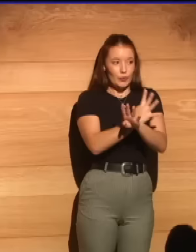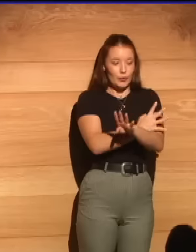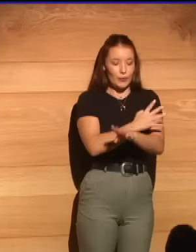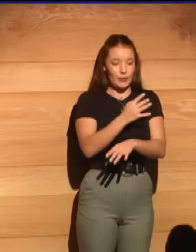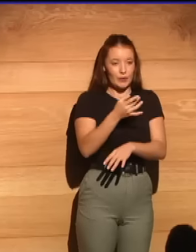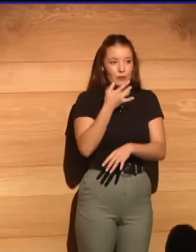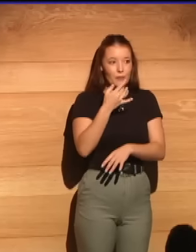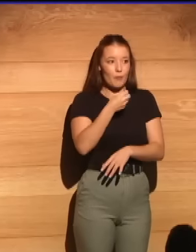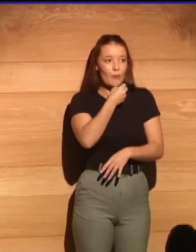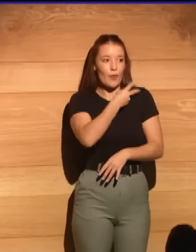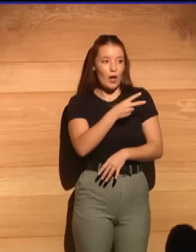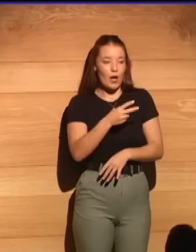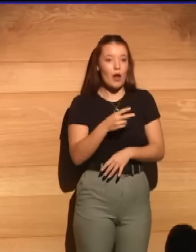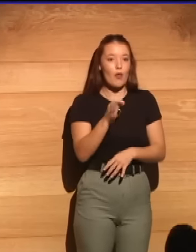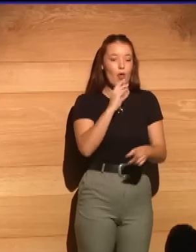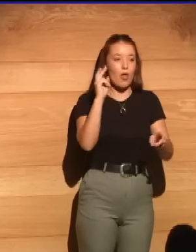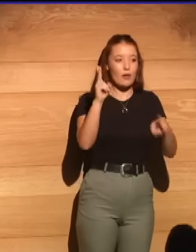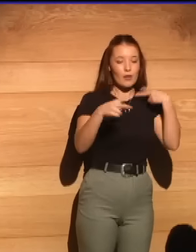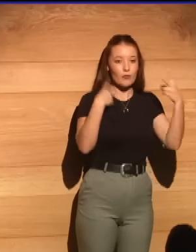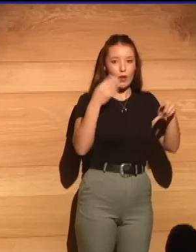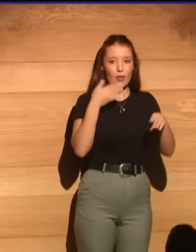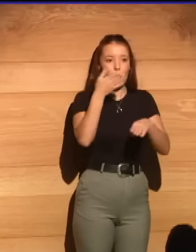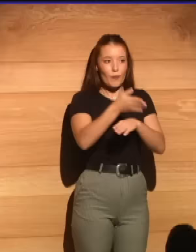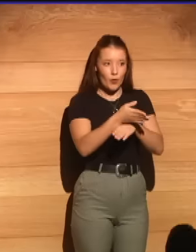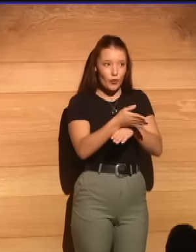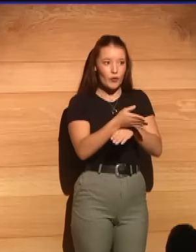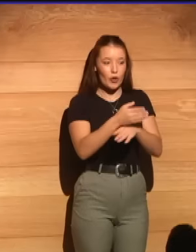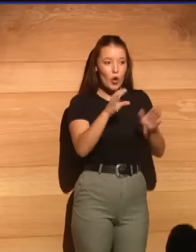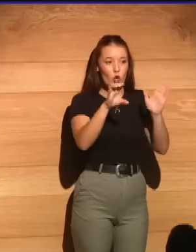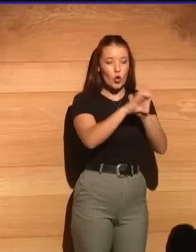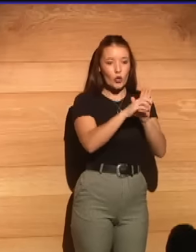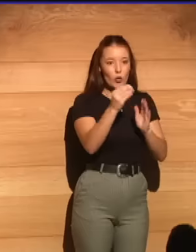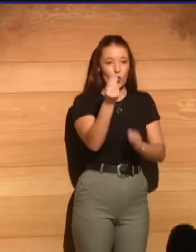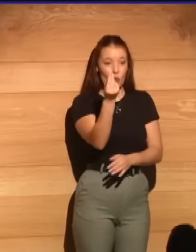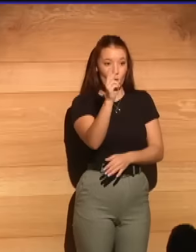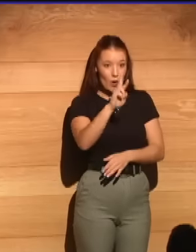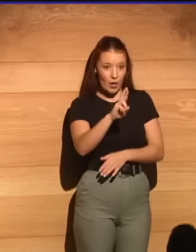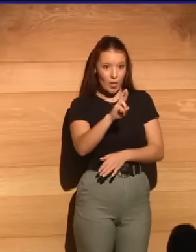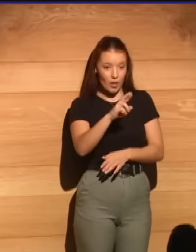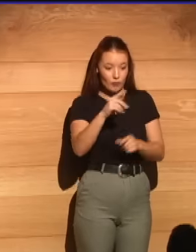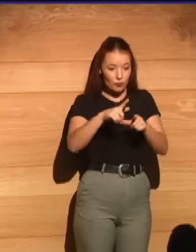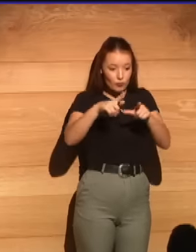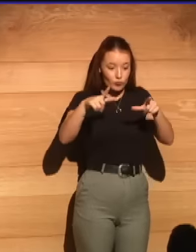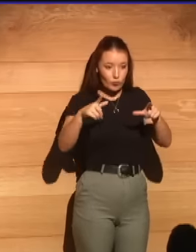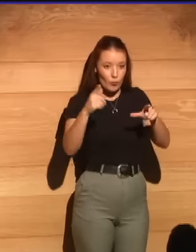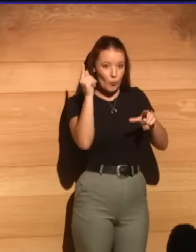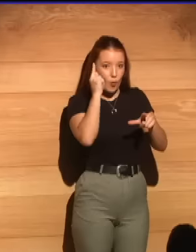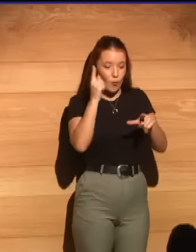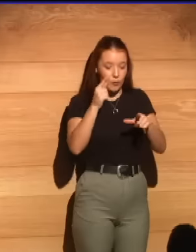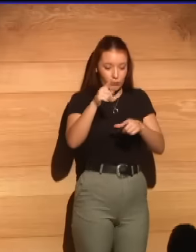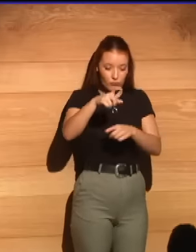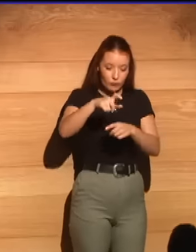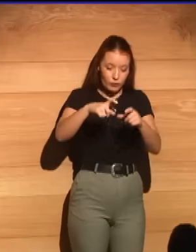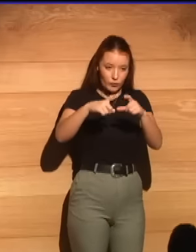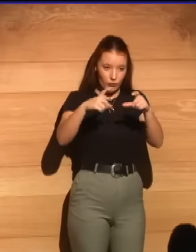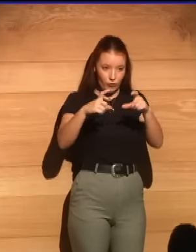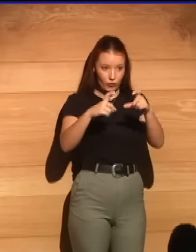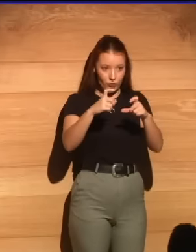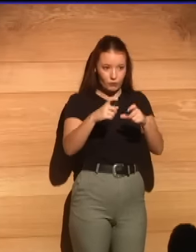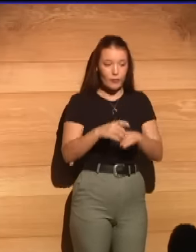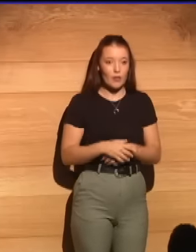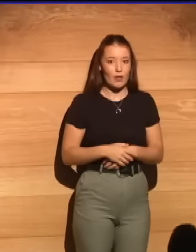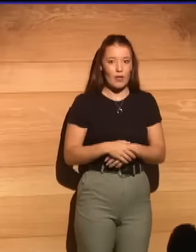un restaurante, y veo un código QR en la mesa y nos hemos acostumbrado a leer el menú en el móvil. A mí si me dicen esto hace 6